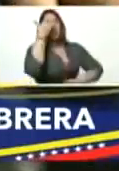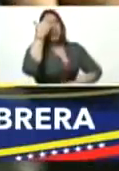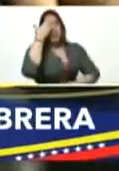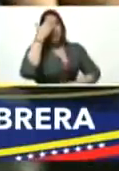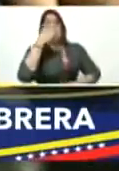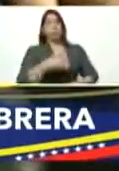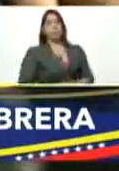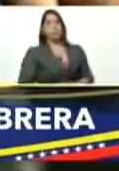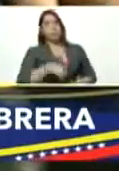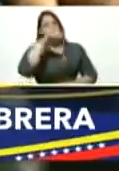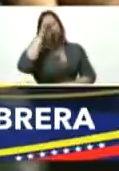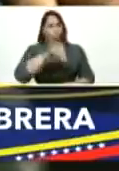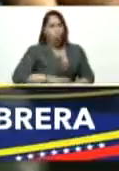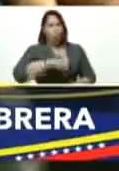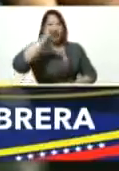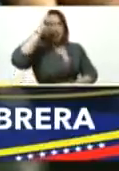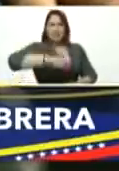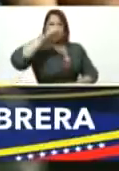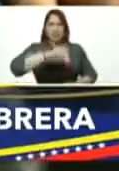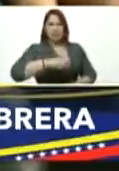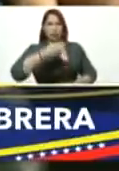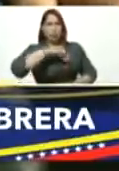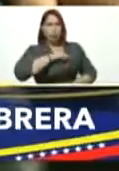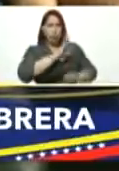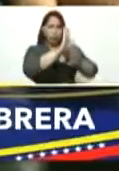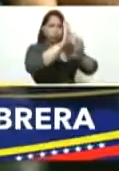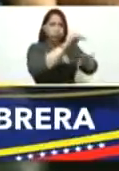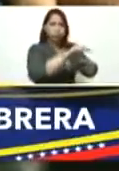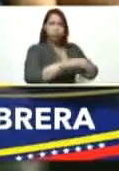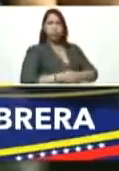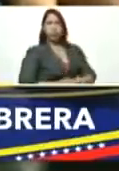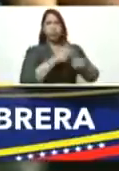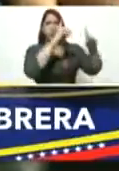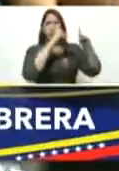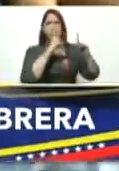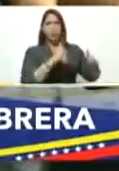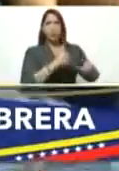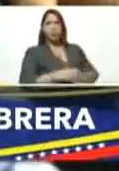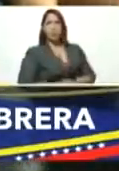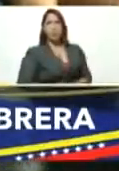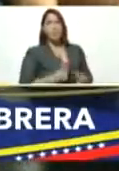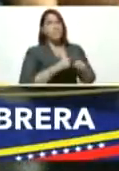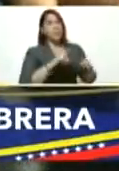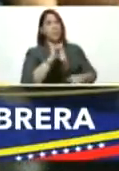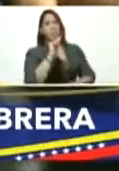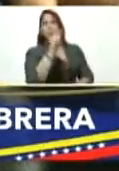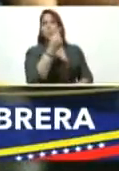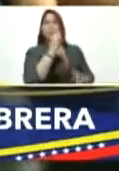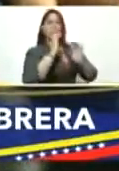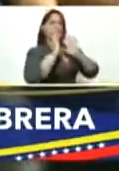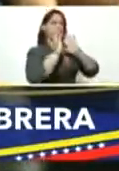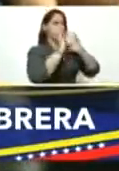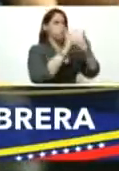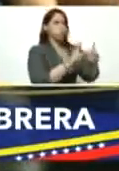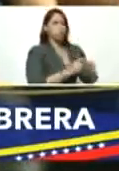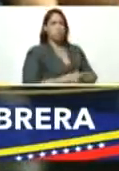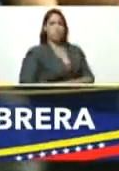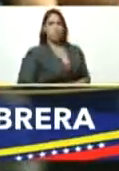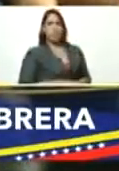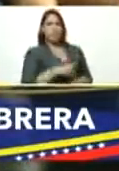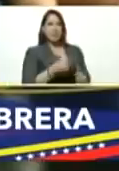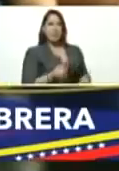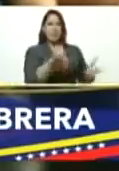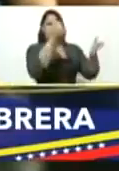era necesario y lo respaldamos esa la decisión pero el primer planteamiento es que esa verificación